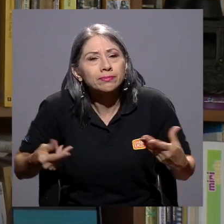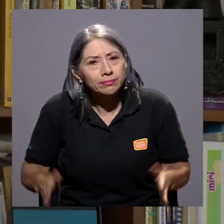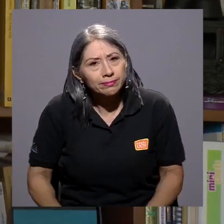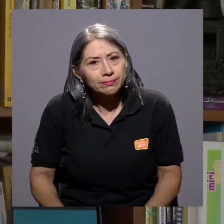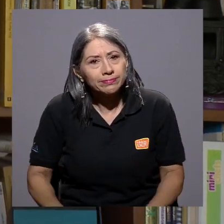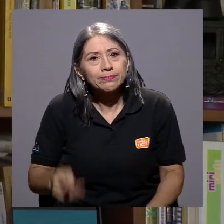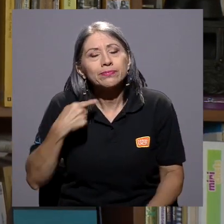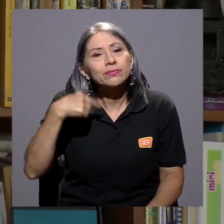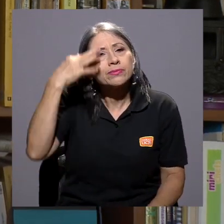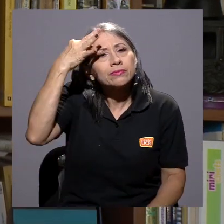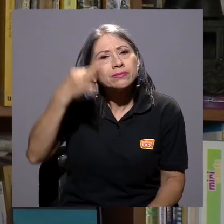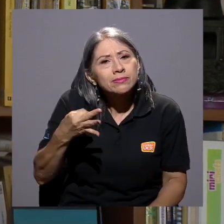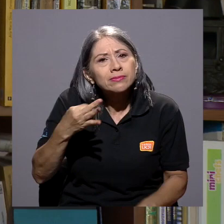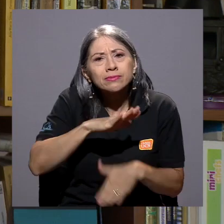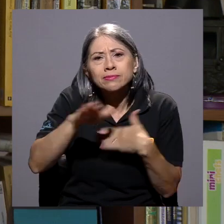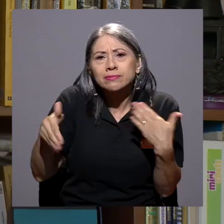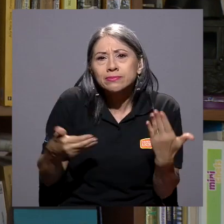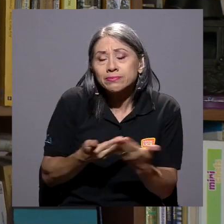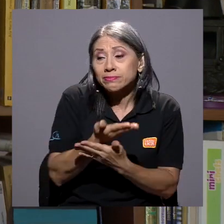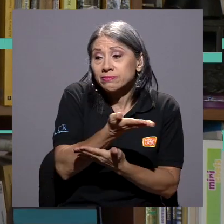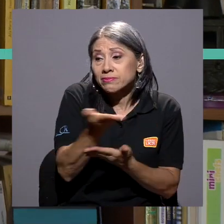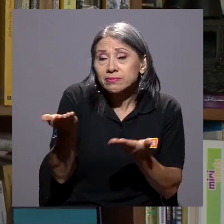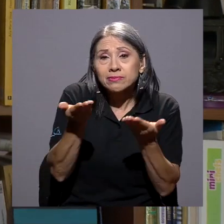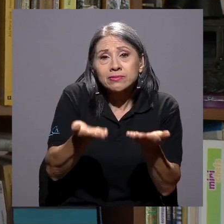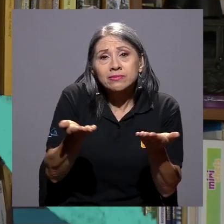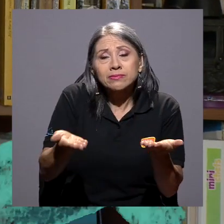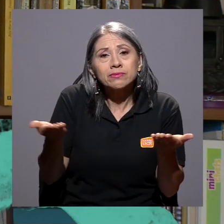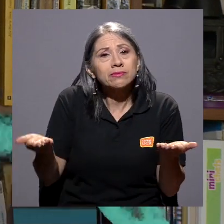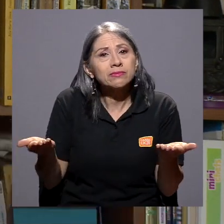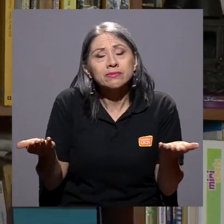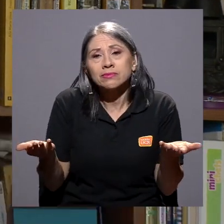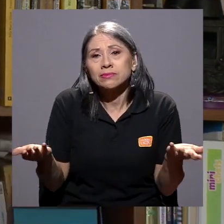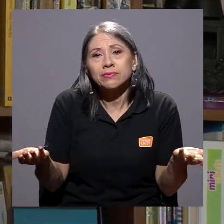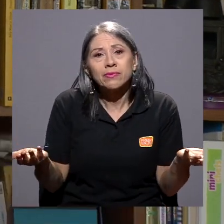que todas estas cosas en general